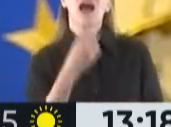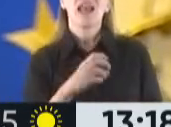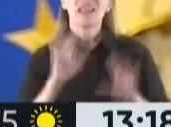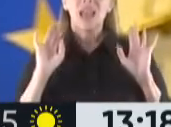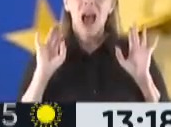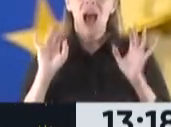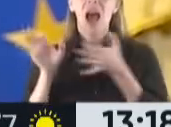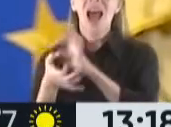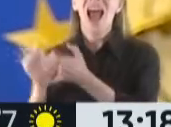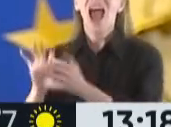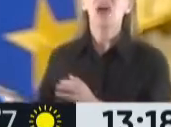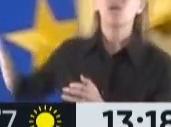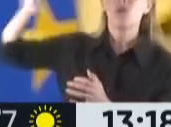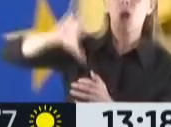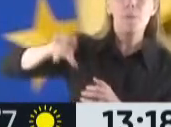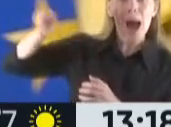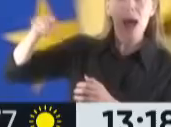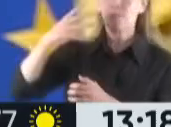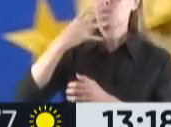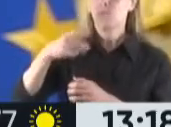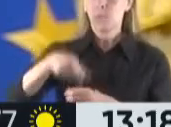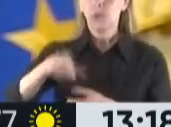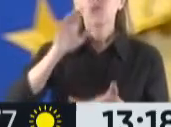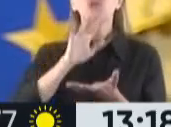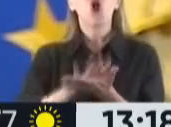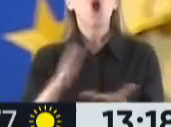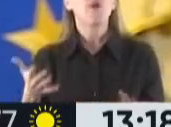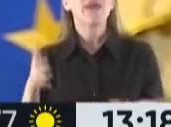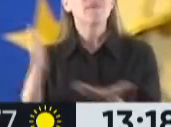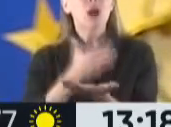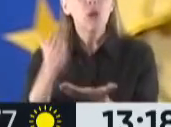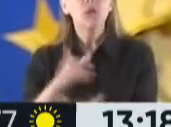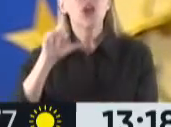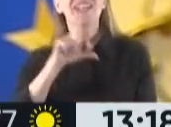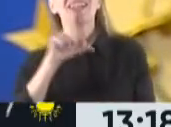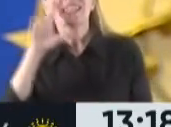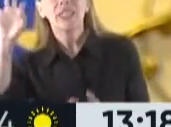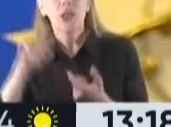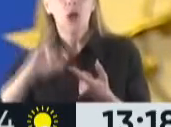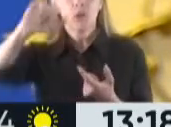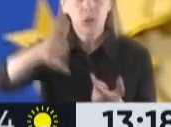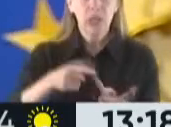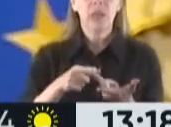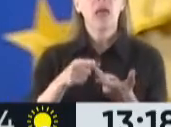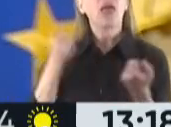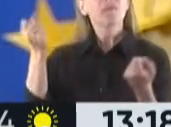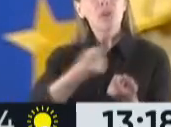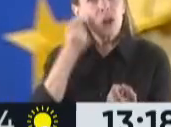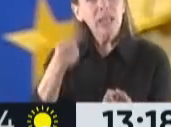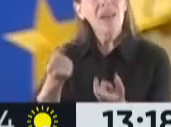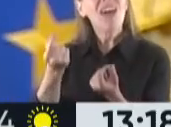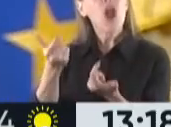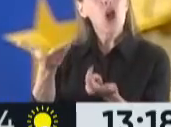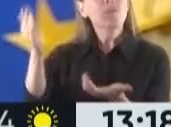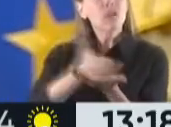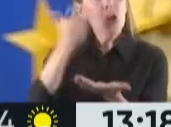Europa se involucre más activamente en la producción de litio, en agregarle valor a la producción de litio a través